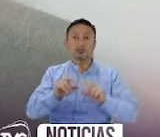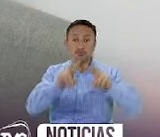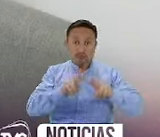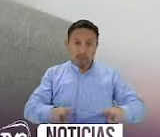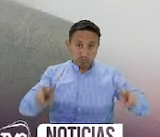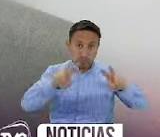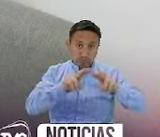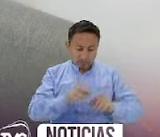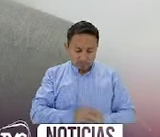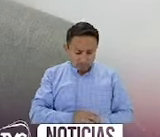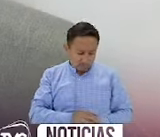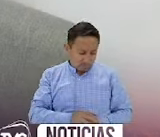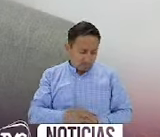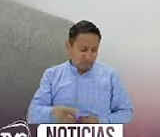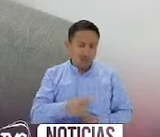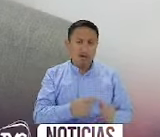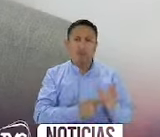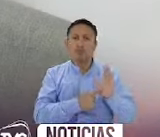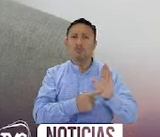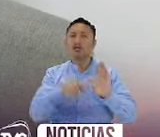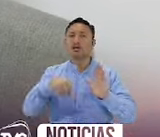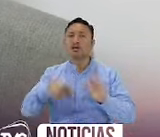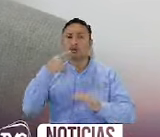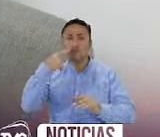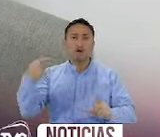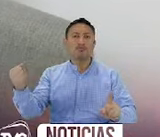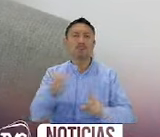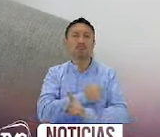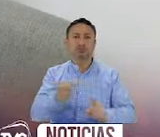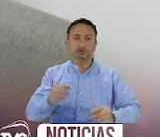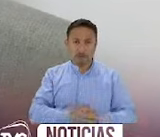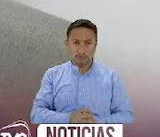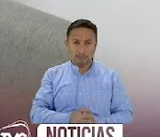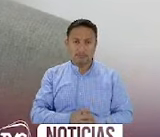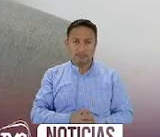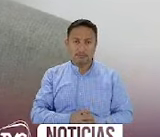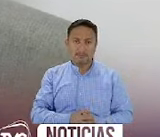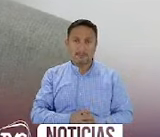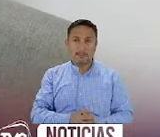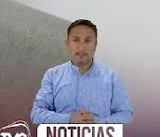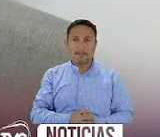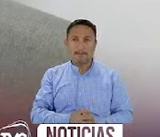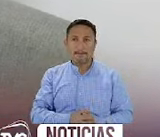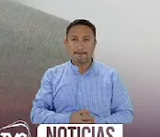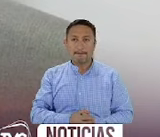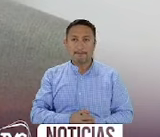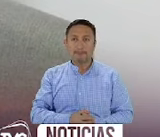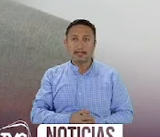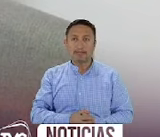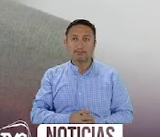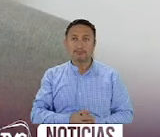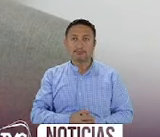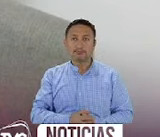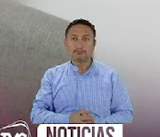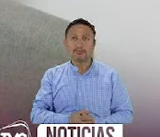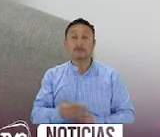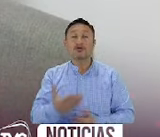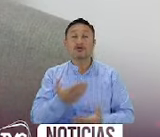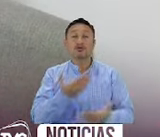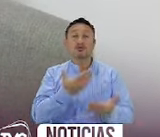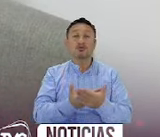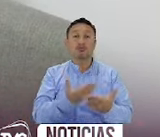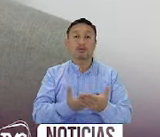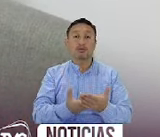se demuestre una violencia de género y por lo tanto, además, por corroboración periférica de la prueba, eso encuentra un